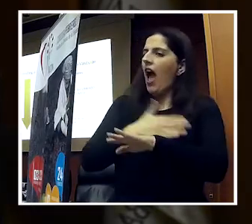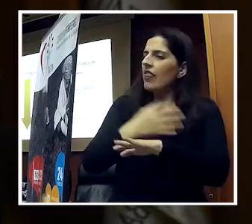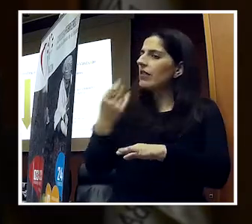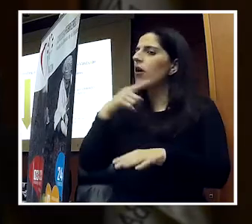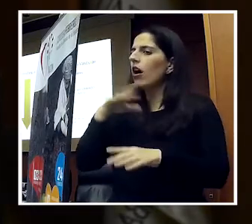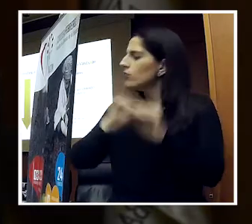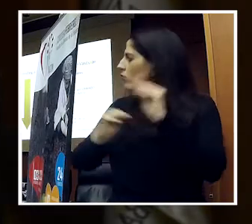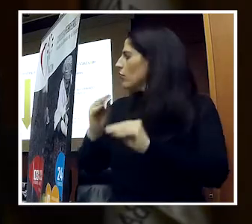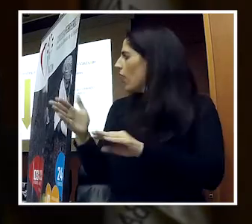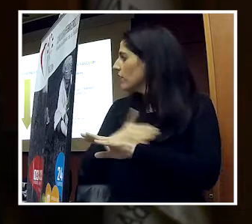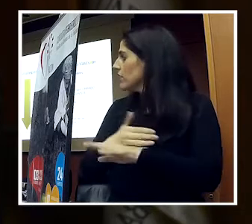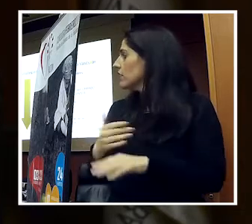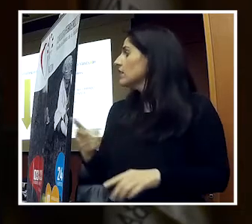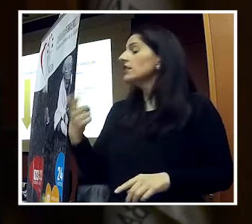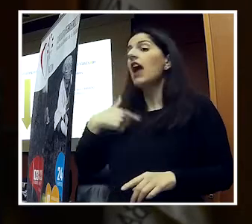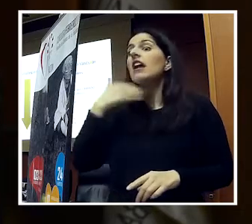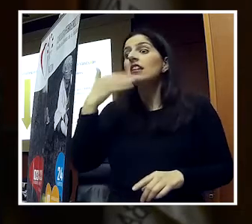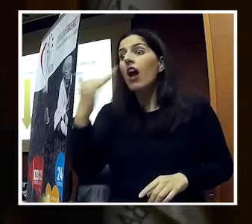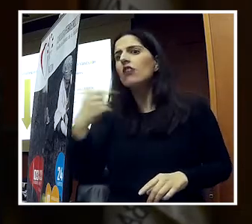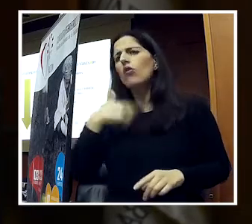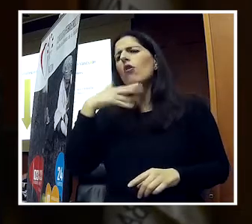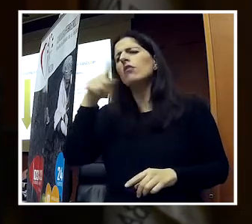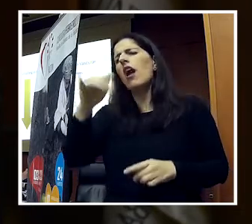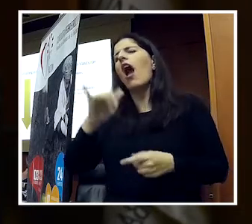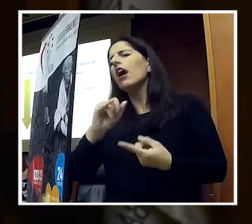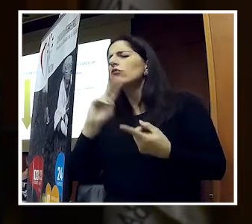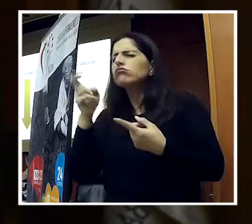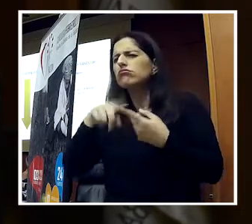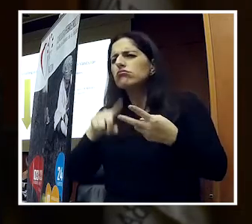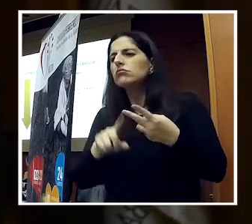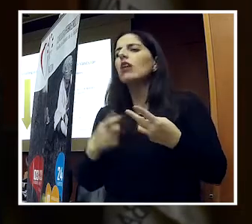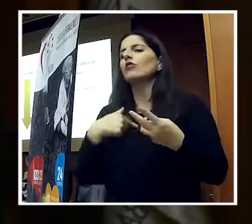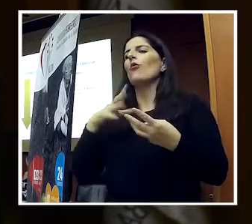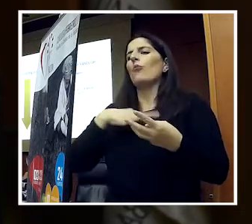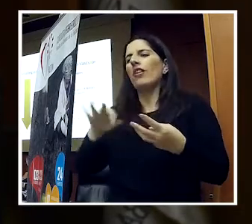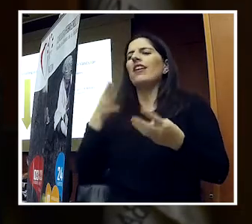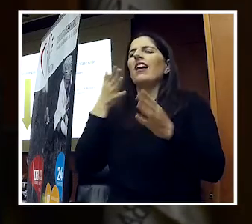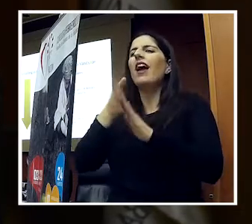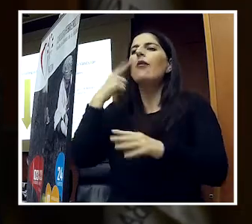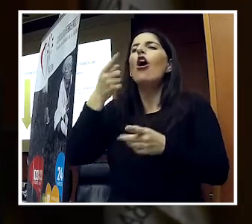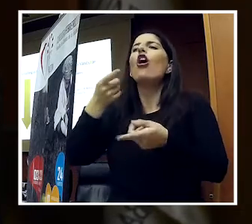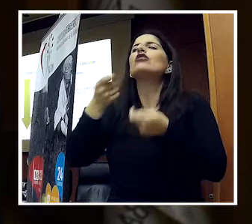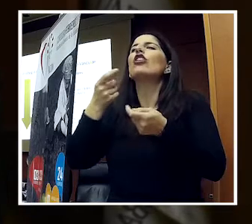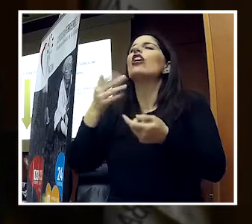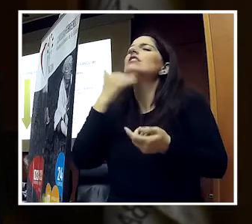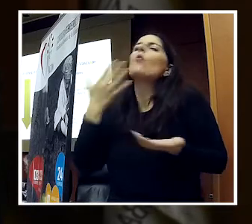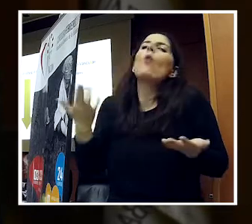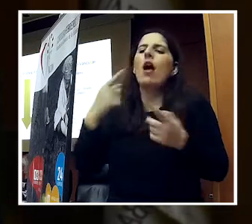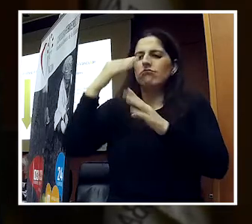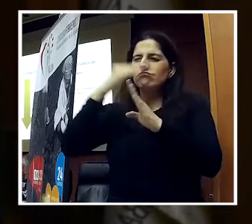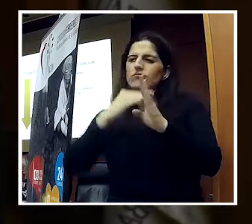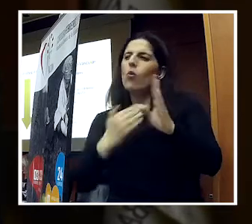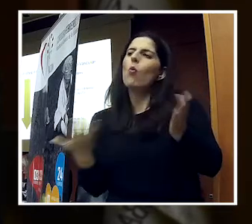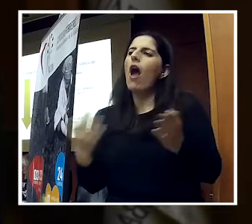y posteriormente, una vez que conocemos esos factores de riesgo que pueda tener el individuo, va a ser estratificar ese riesgo, porque, como le iré diciendo a lo largo de mi